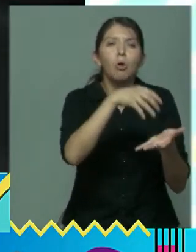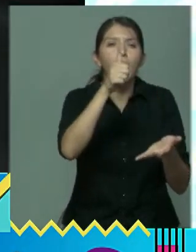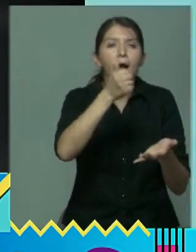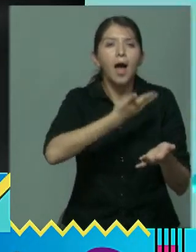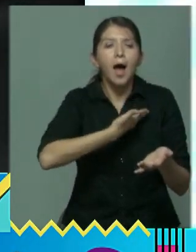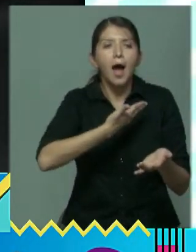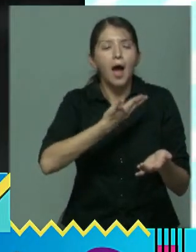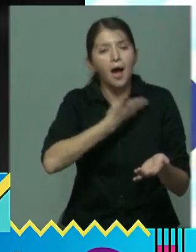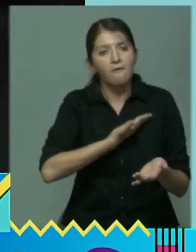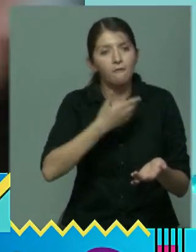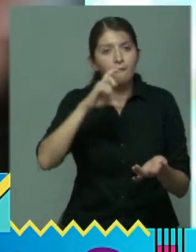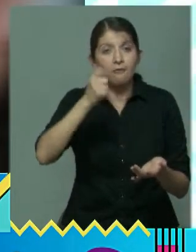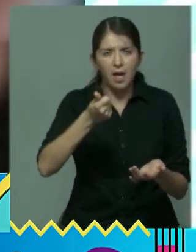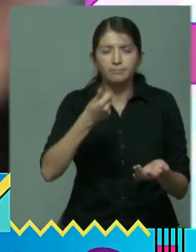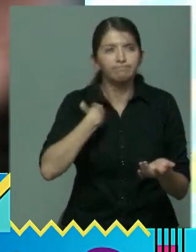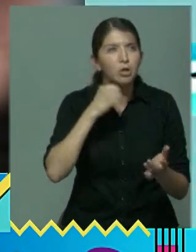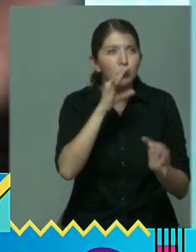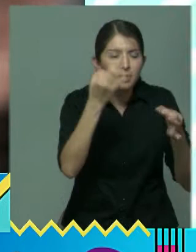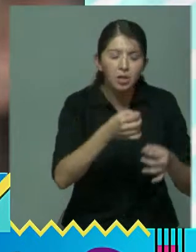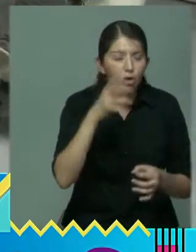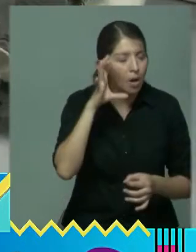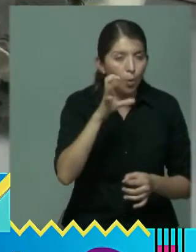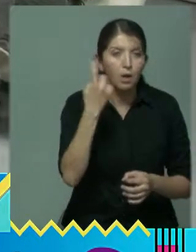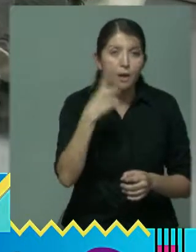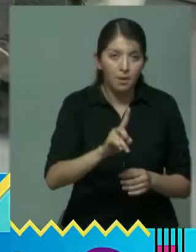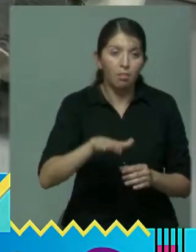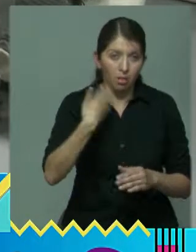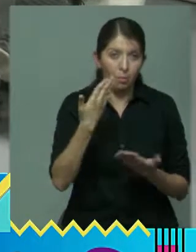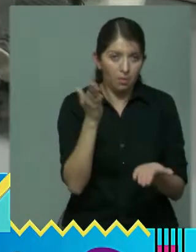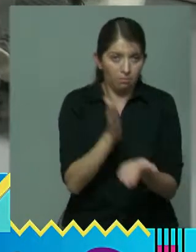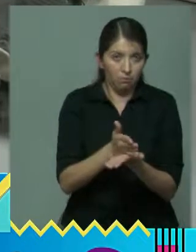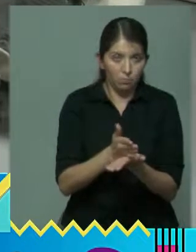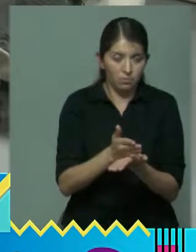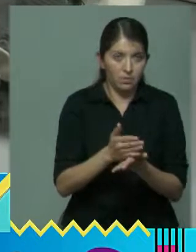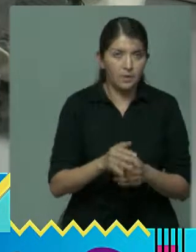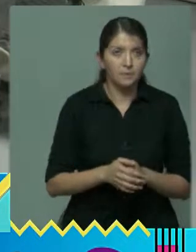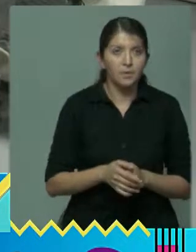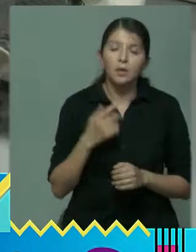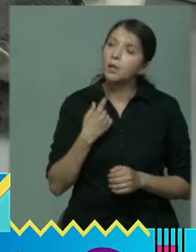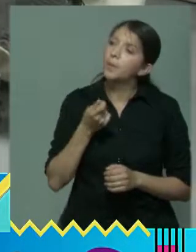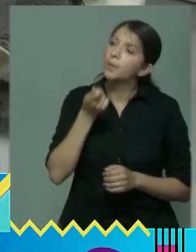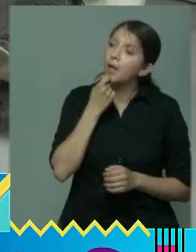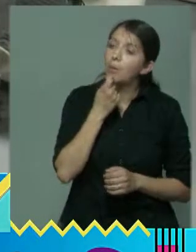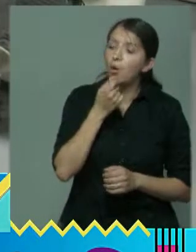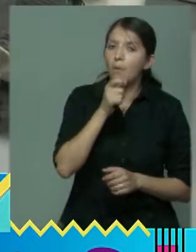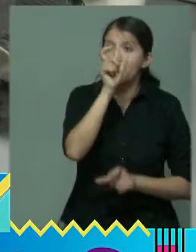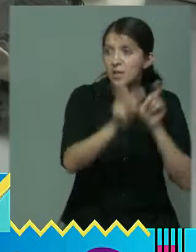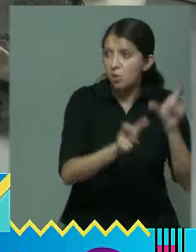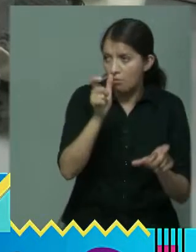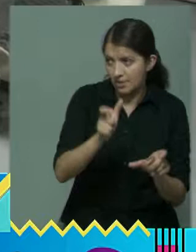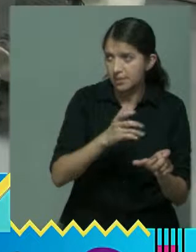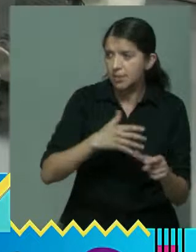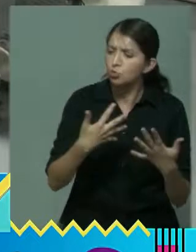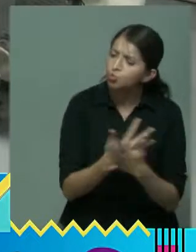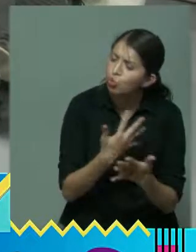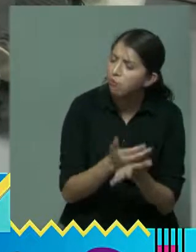el tema de los medios de comunicación. ¿Y por qué harías el llamado a toda la gente que pueda llegar a padecer discriminación de algún tipo a que haga la denuncia en